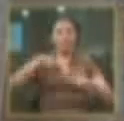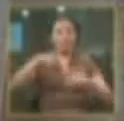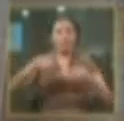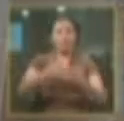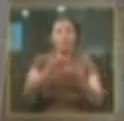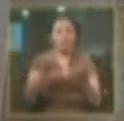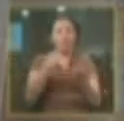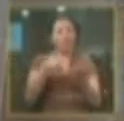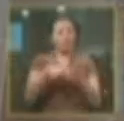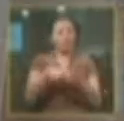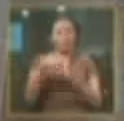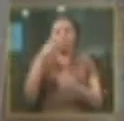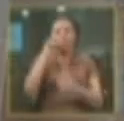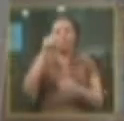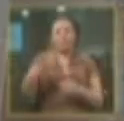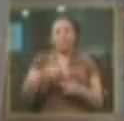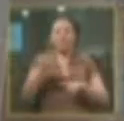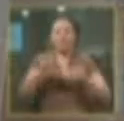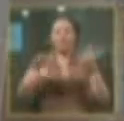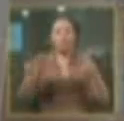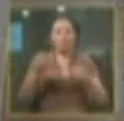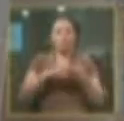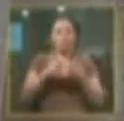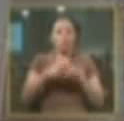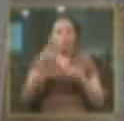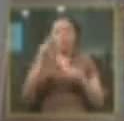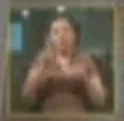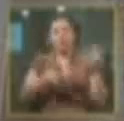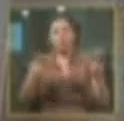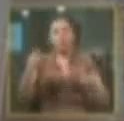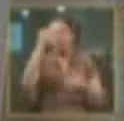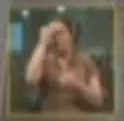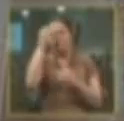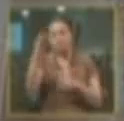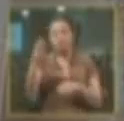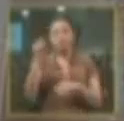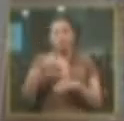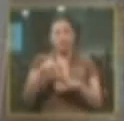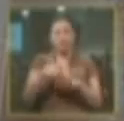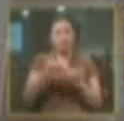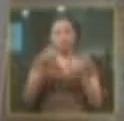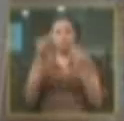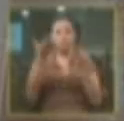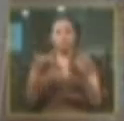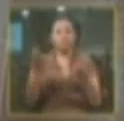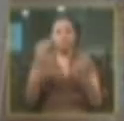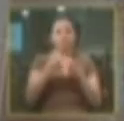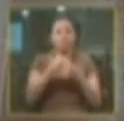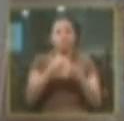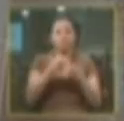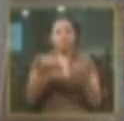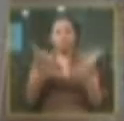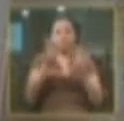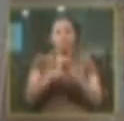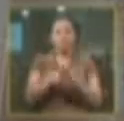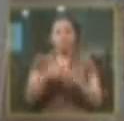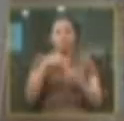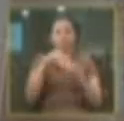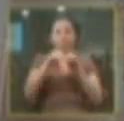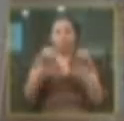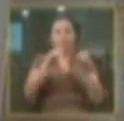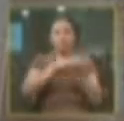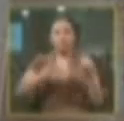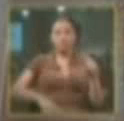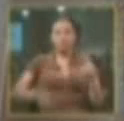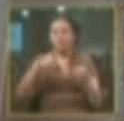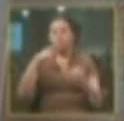mañana, por alguna interpretación o por alguna información de esas que se dan, inclusive a título personal, empieza el